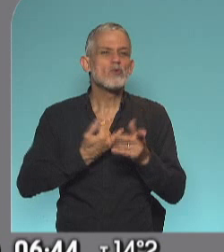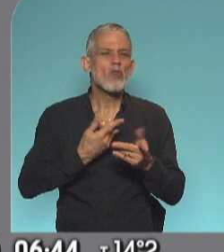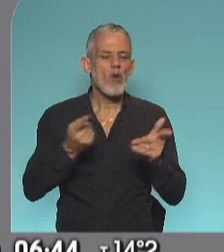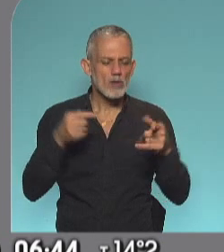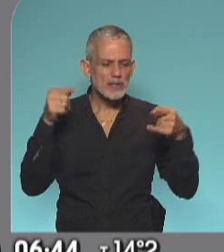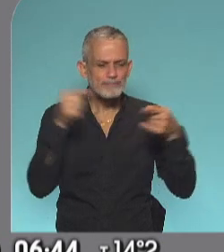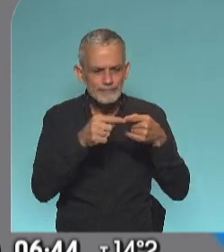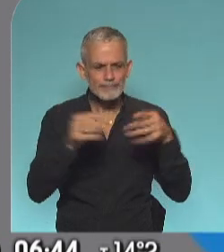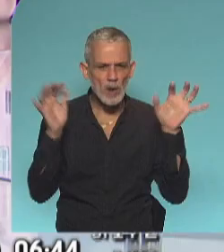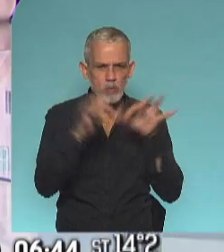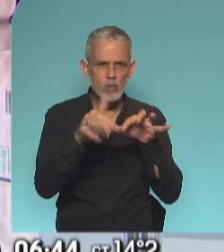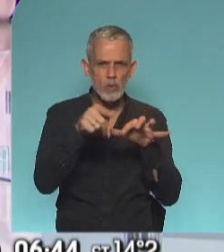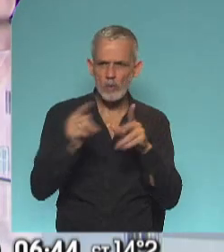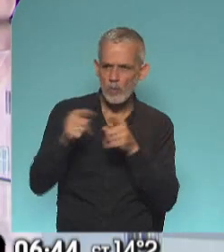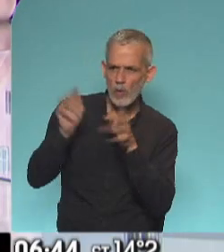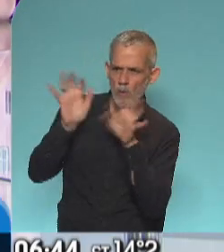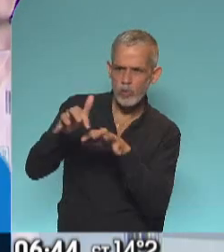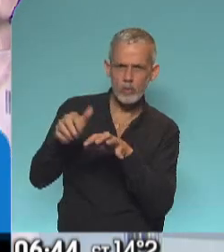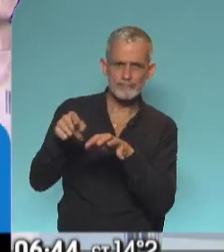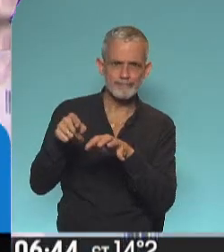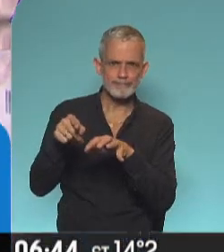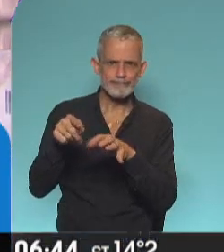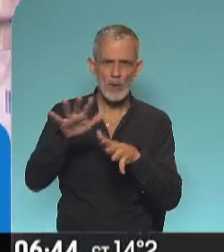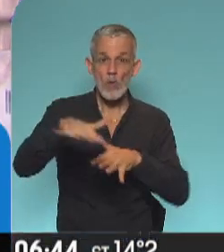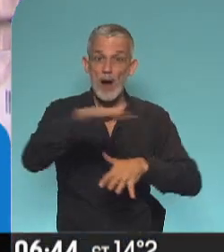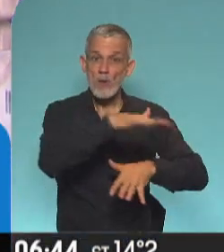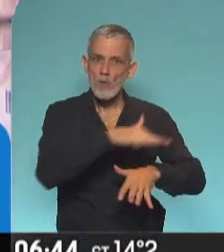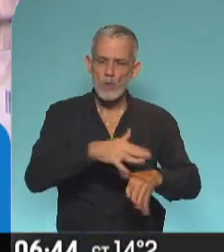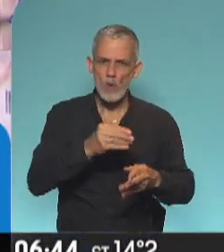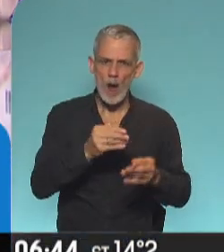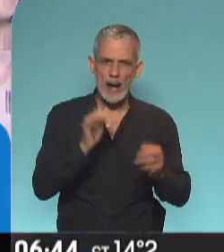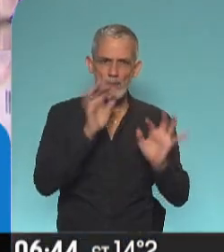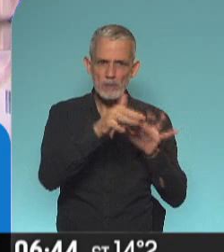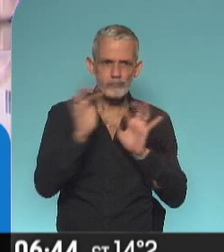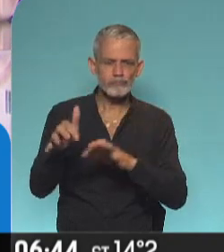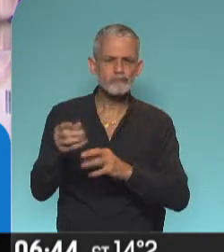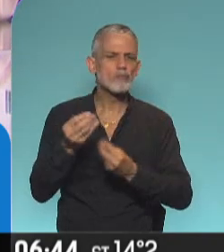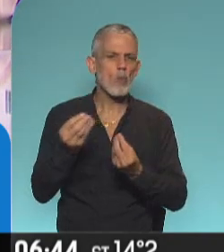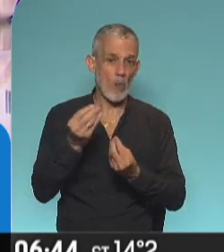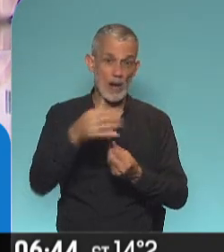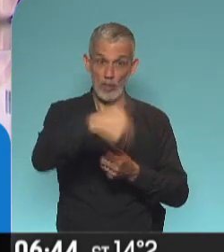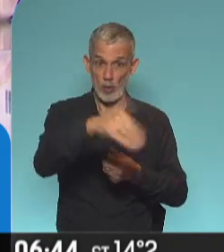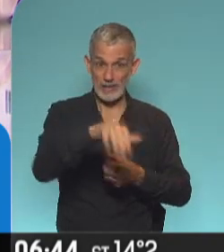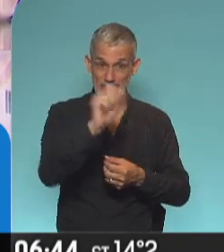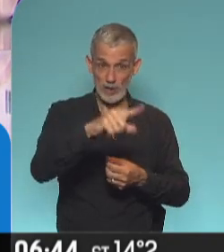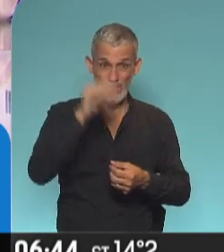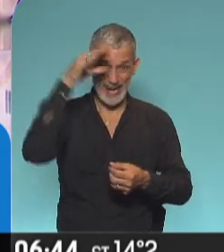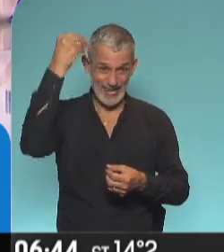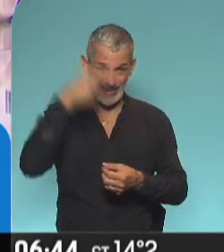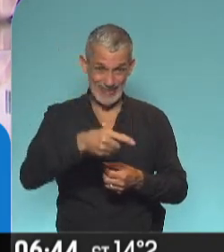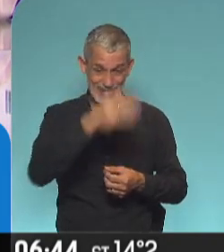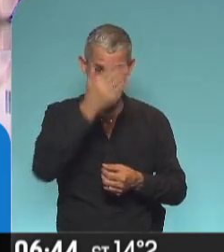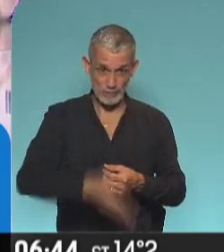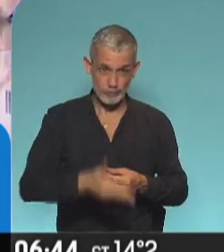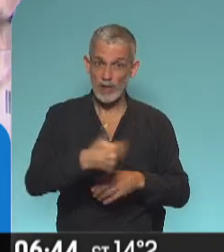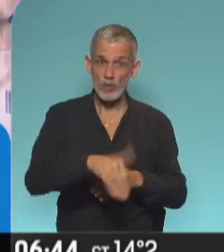así lo señalaba este diario, y entre los puntos de la convocatoria señalaba el domicilio de Cristina Fernández de